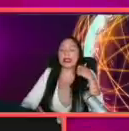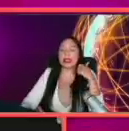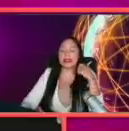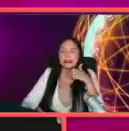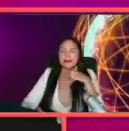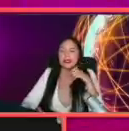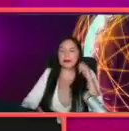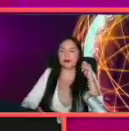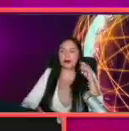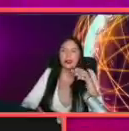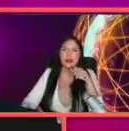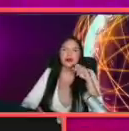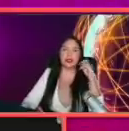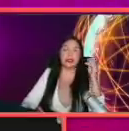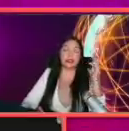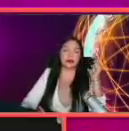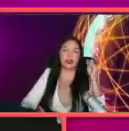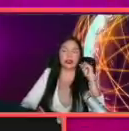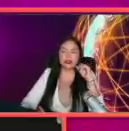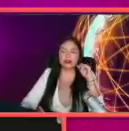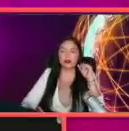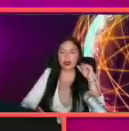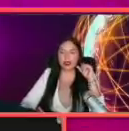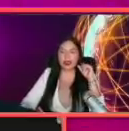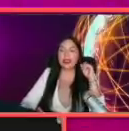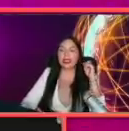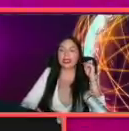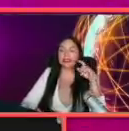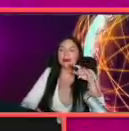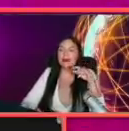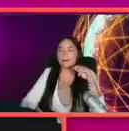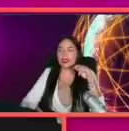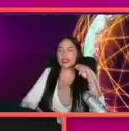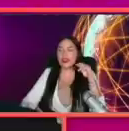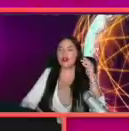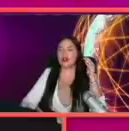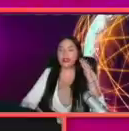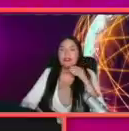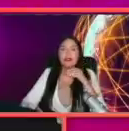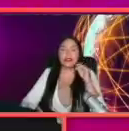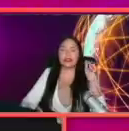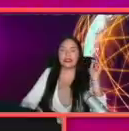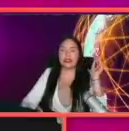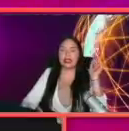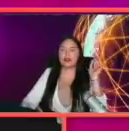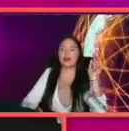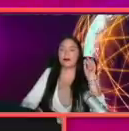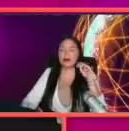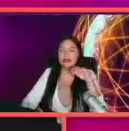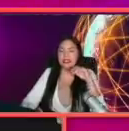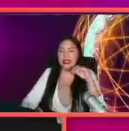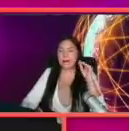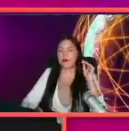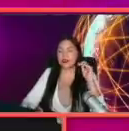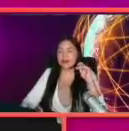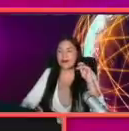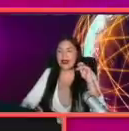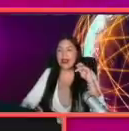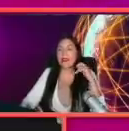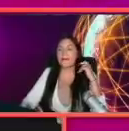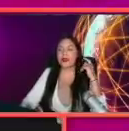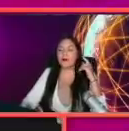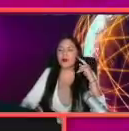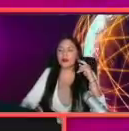que exhiben la impunidad con la que se movían ahí en Tijuana, exhiben también los nexos que se tenían con la policía